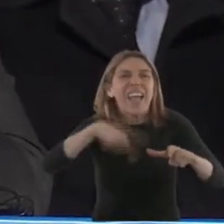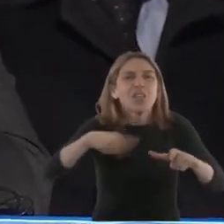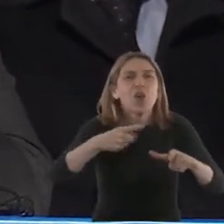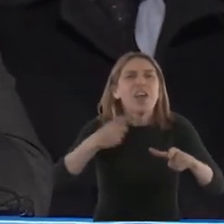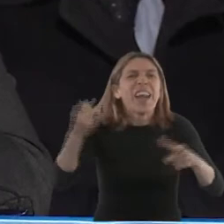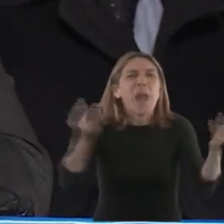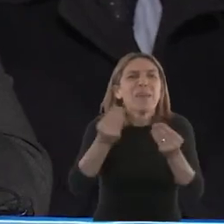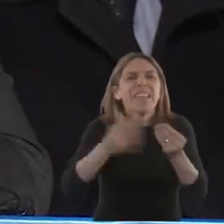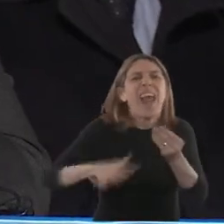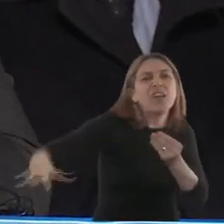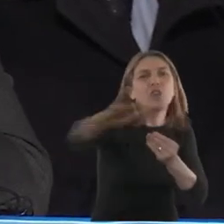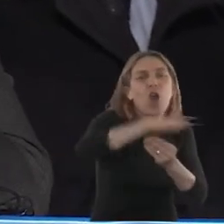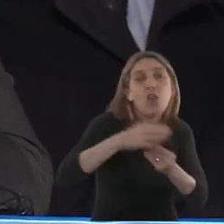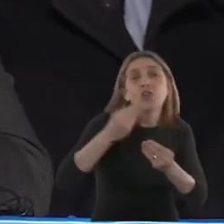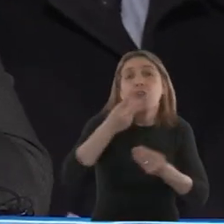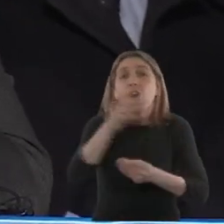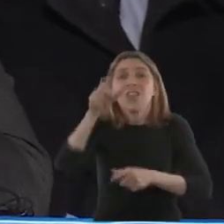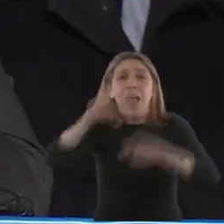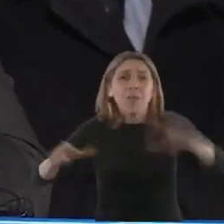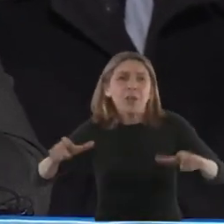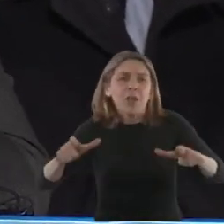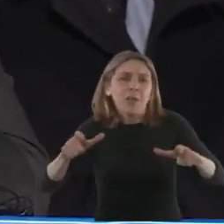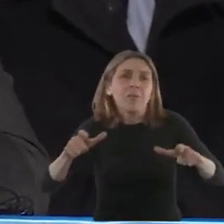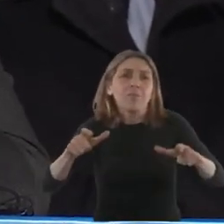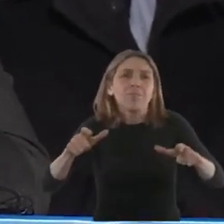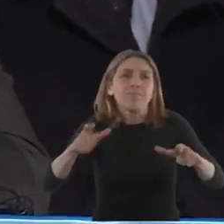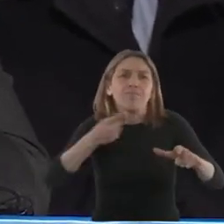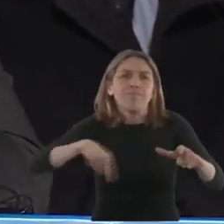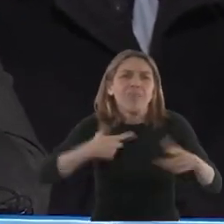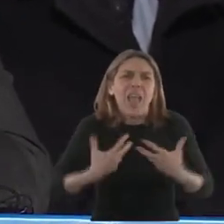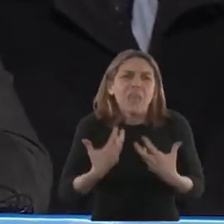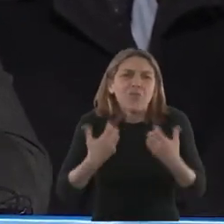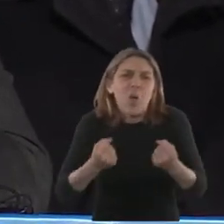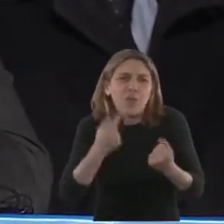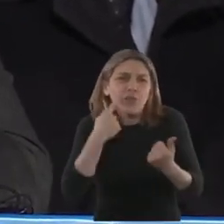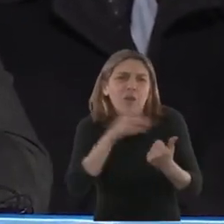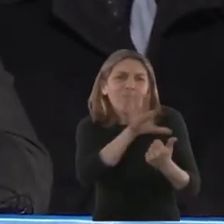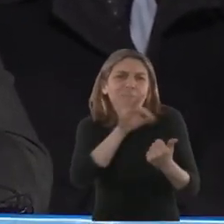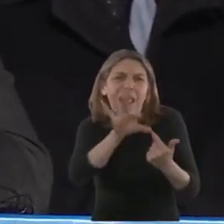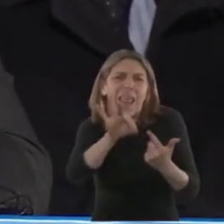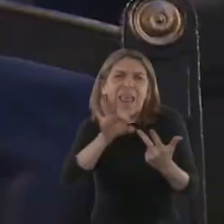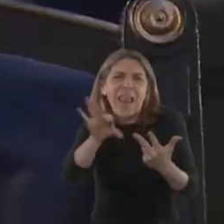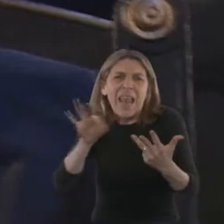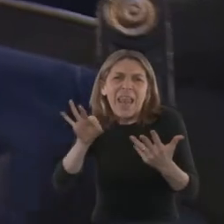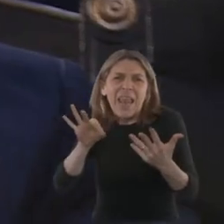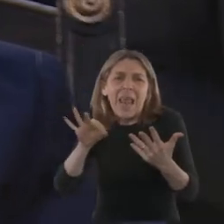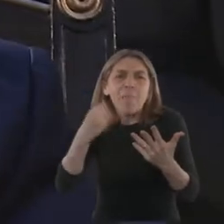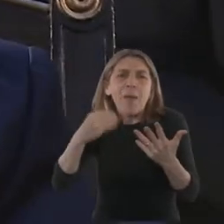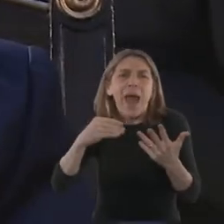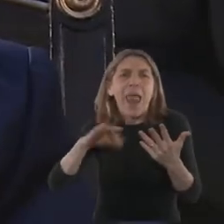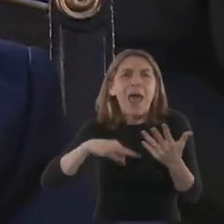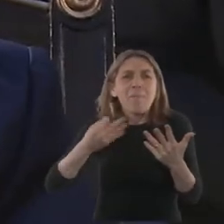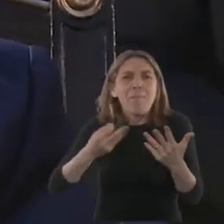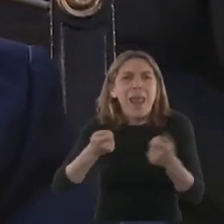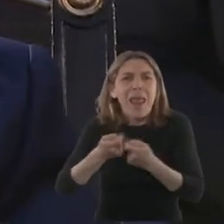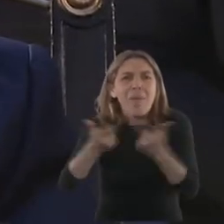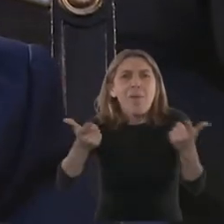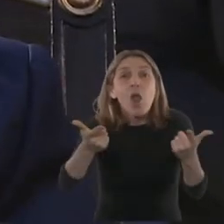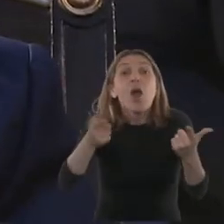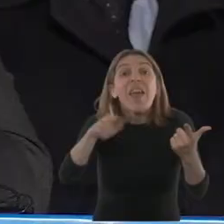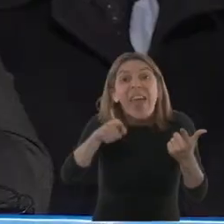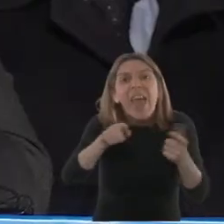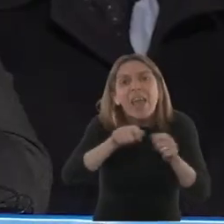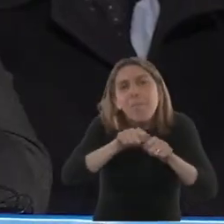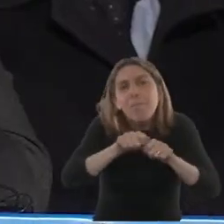con mucho esfuerzo hemos elegido para distinguir en ella la pluralidad y